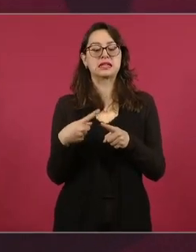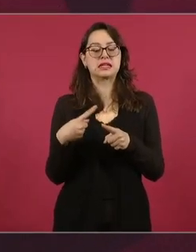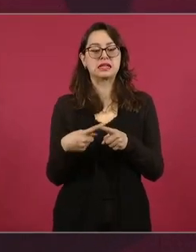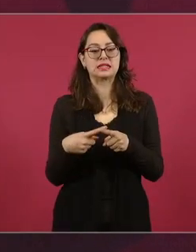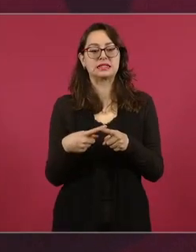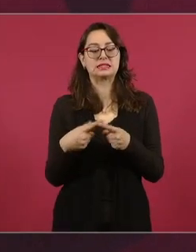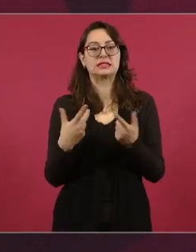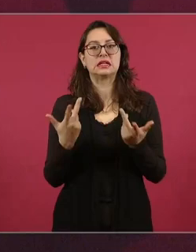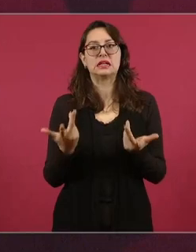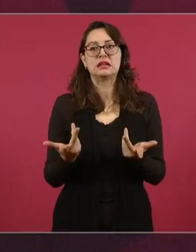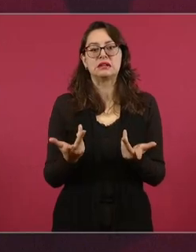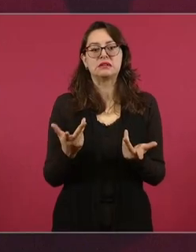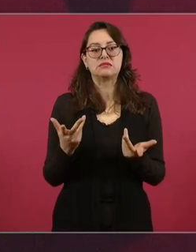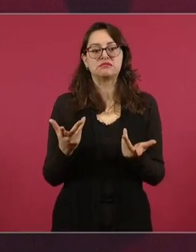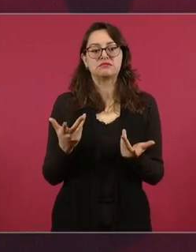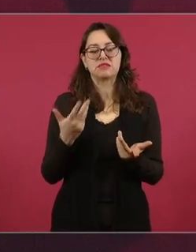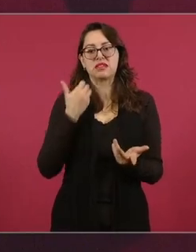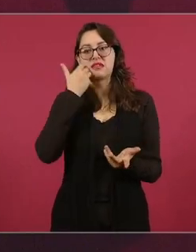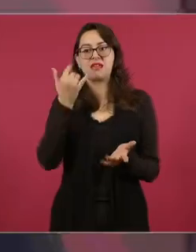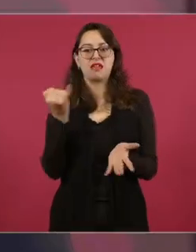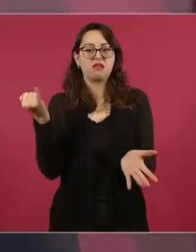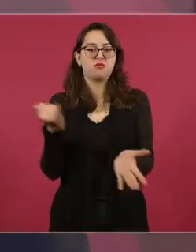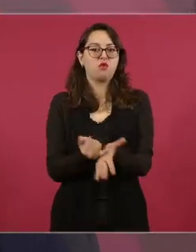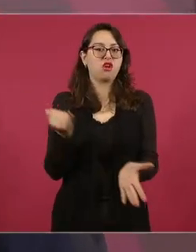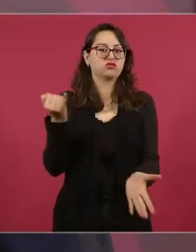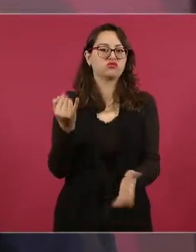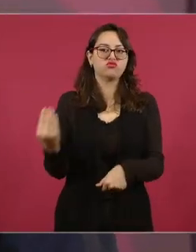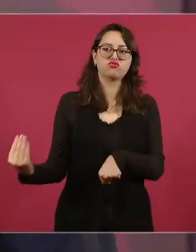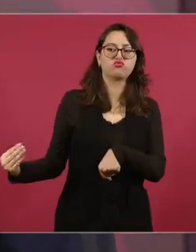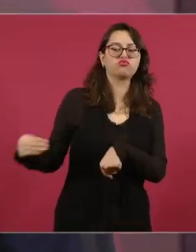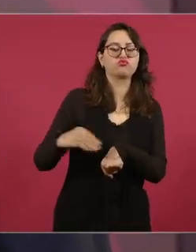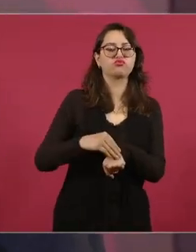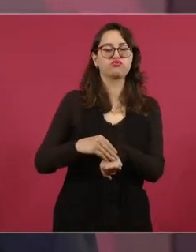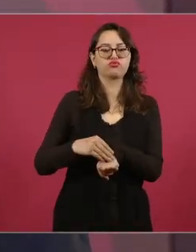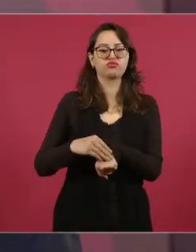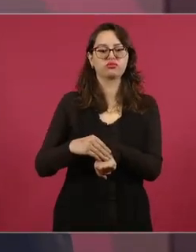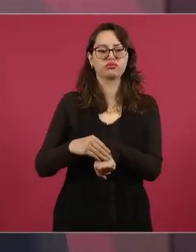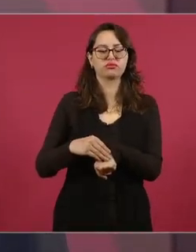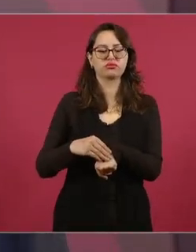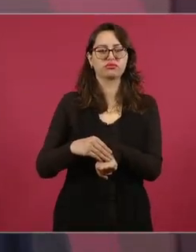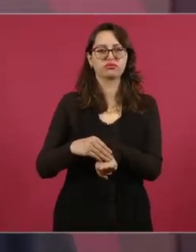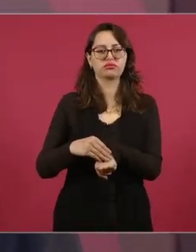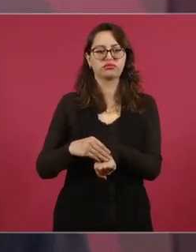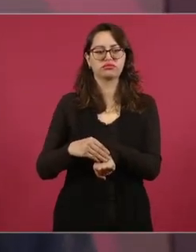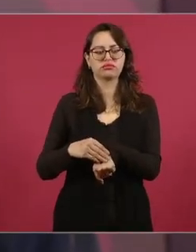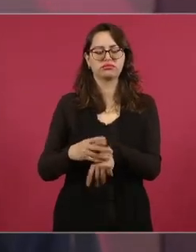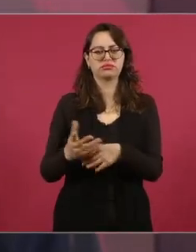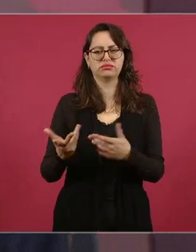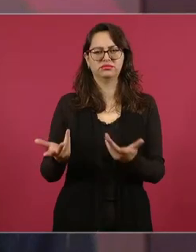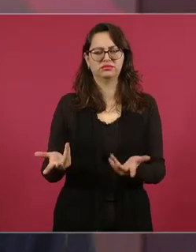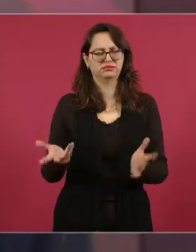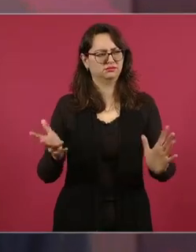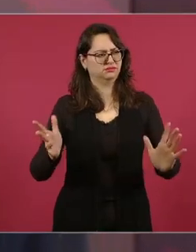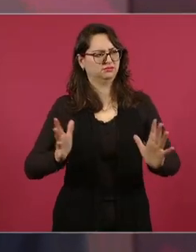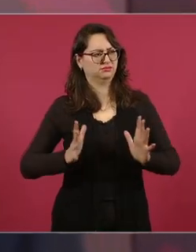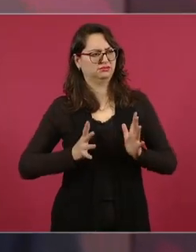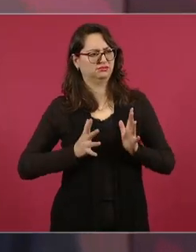unilateral aranceles, impuestos a mercancías mexicanas que